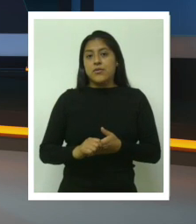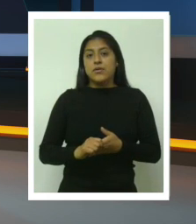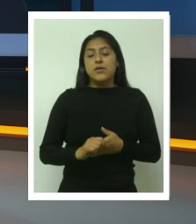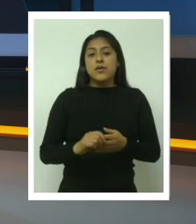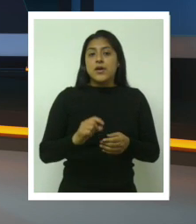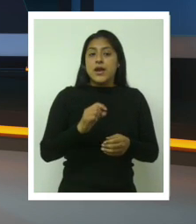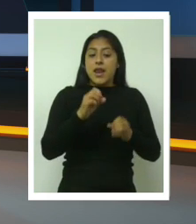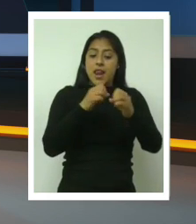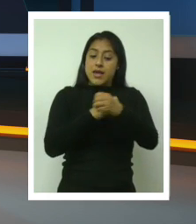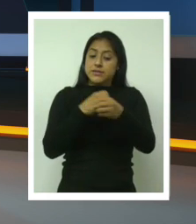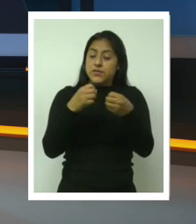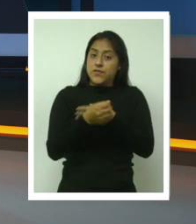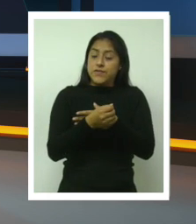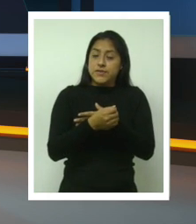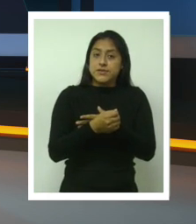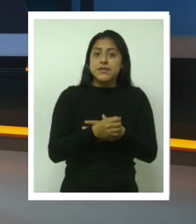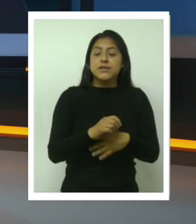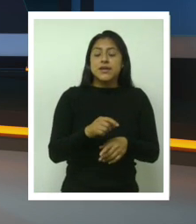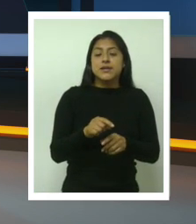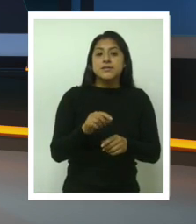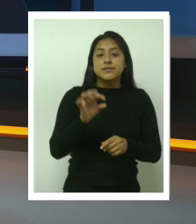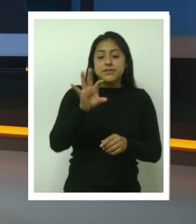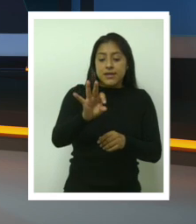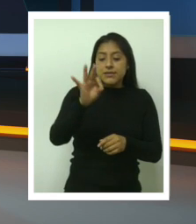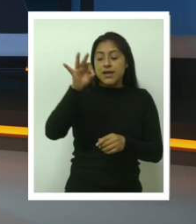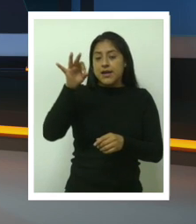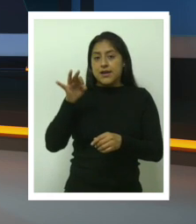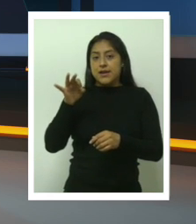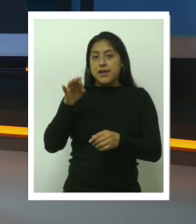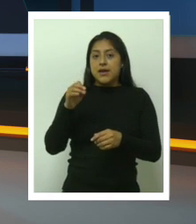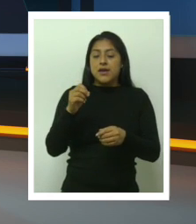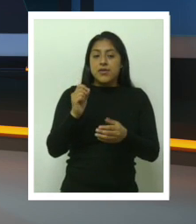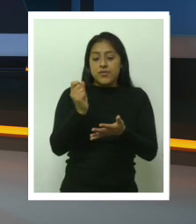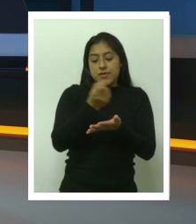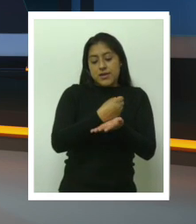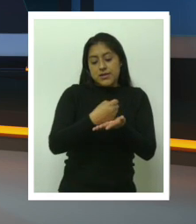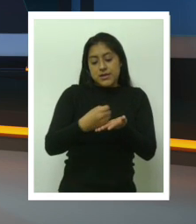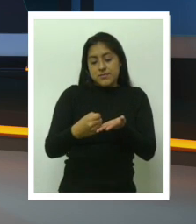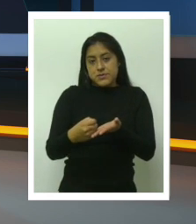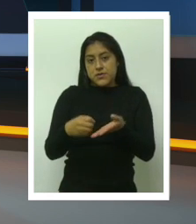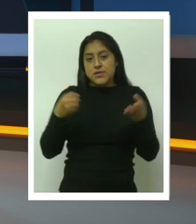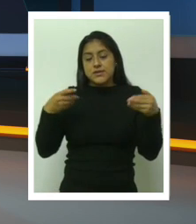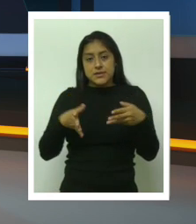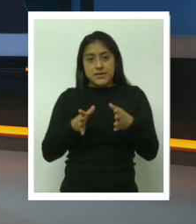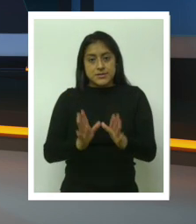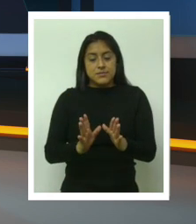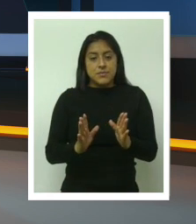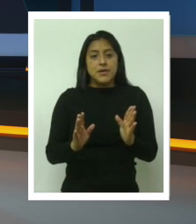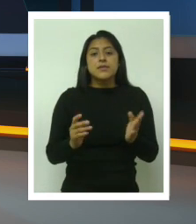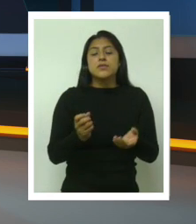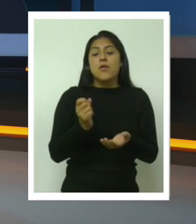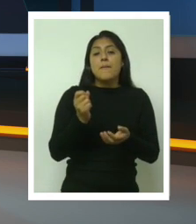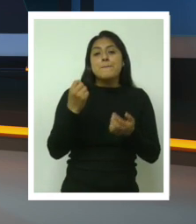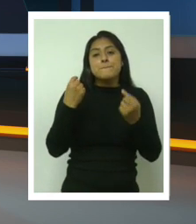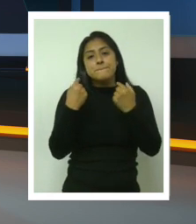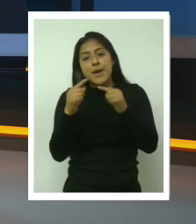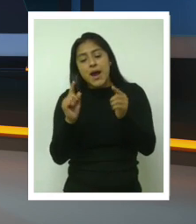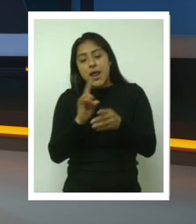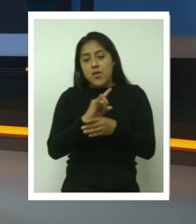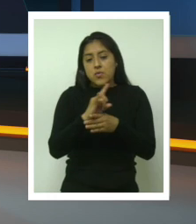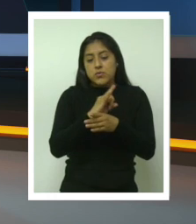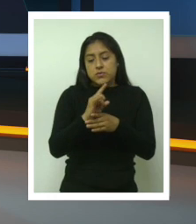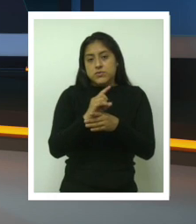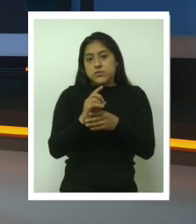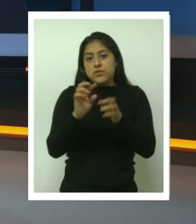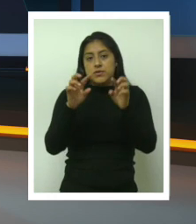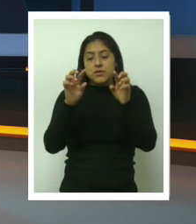la afluencia en las oficinas que se han priorizado. Y la demanda de los certificados para inscripciones escolares han sido una de las causas por